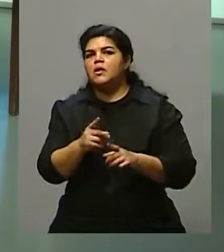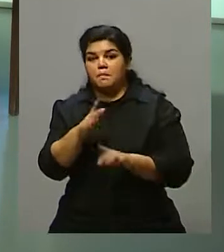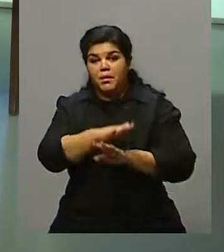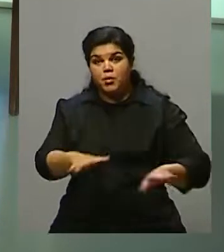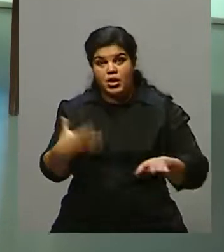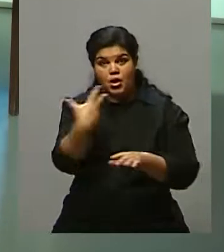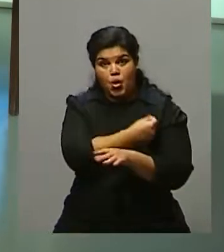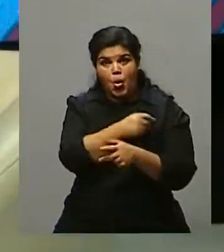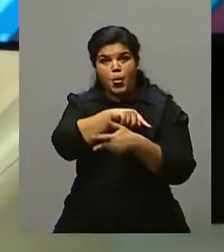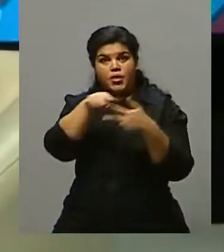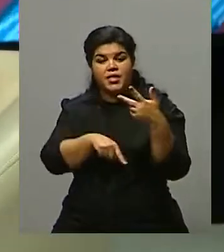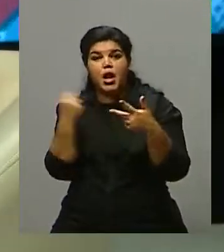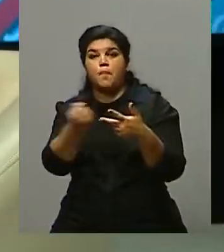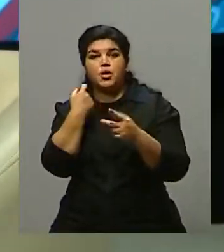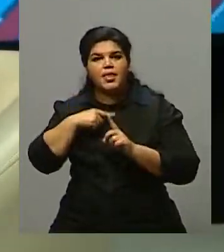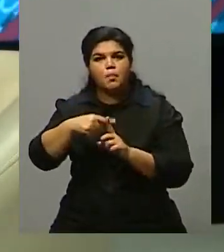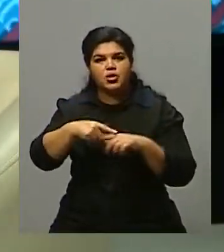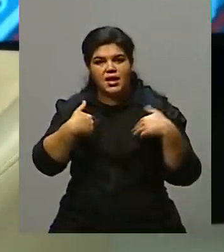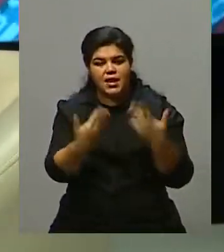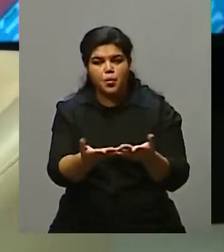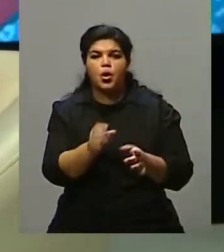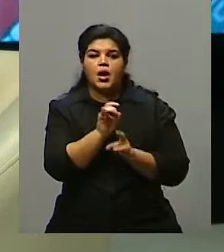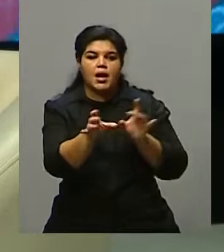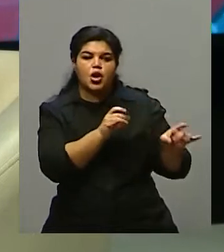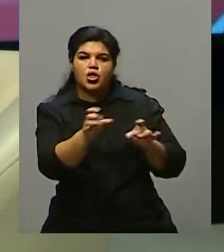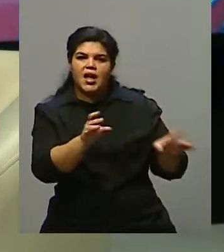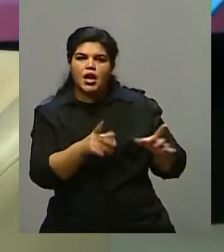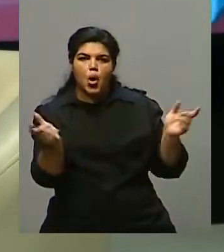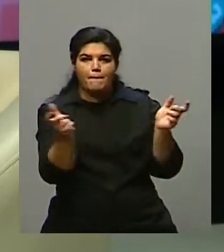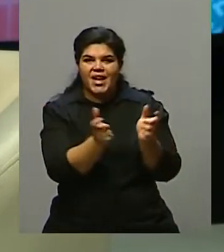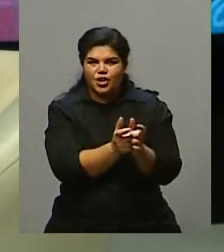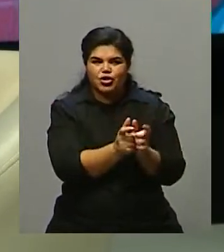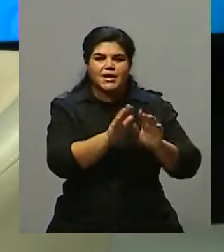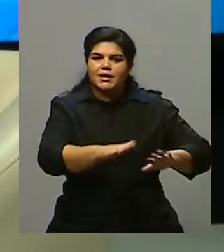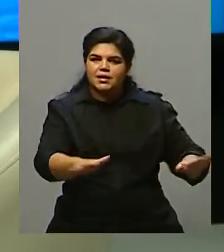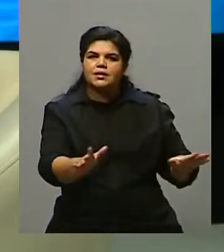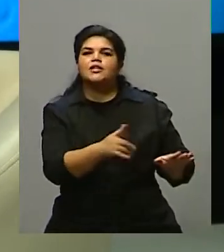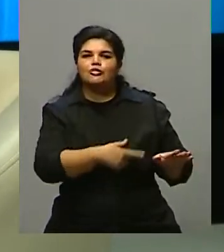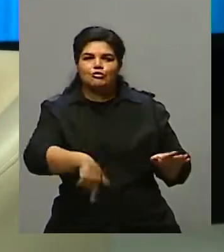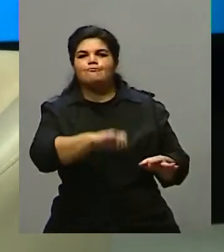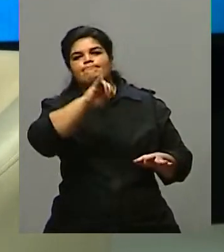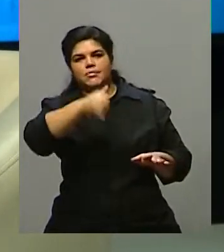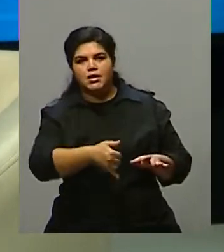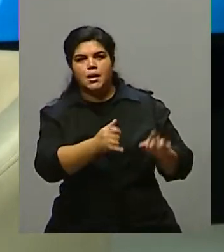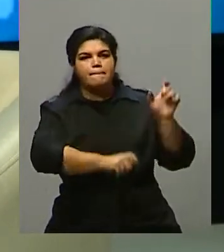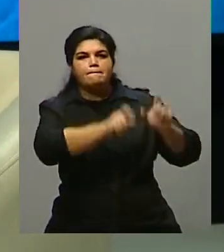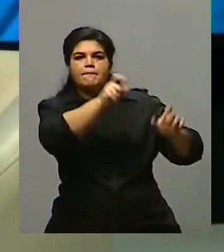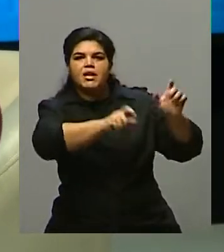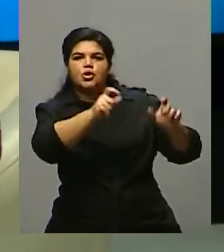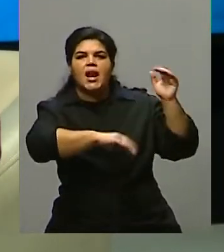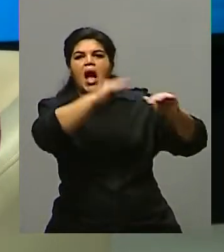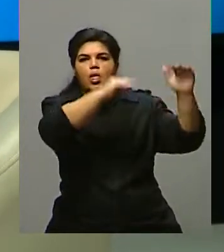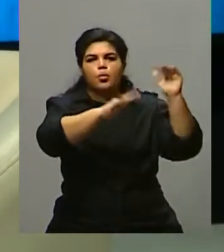Primero, epidemiológico, ¿sí? Disminuir la circulación y los chicos sí, muchos tienen contacto con gente con factores de riesgo,